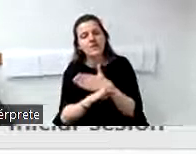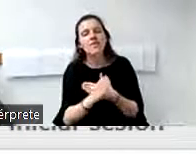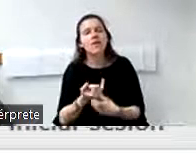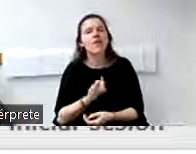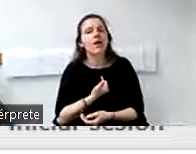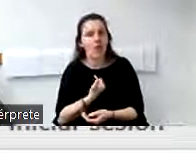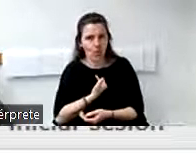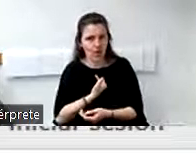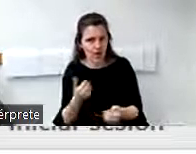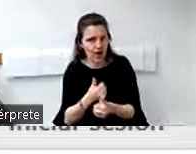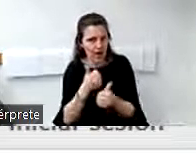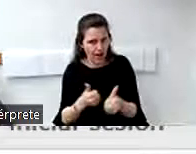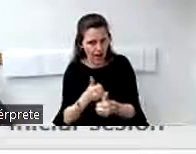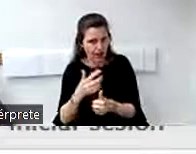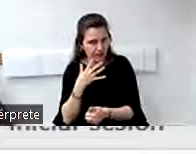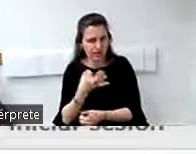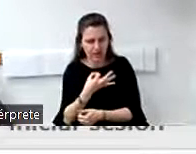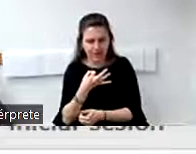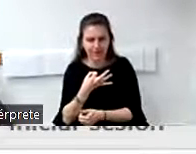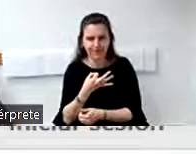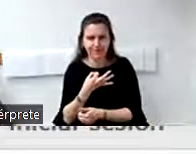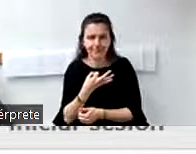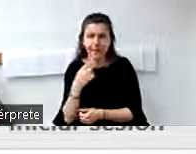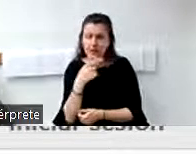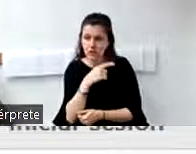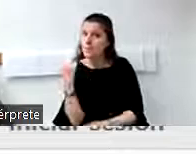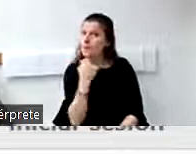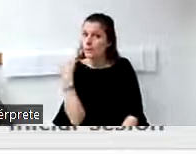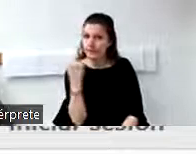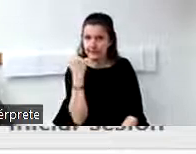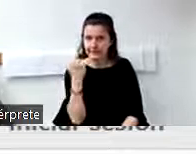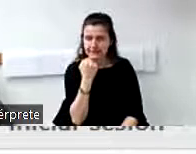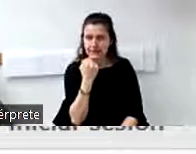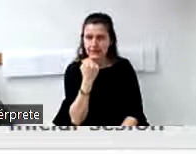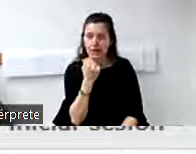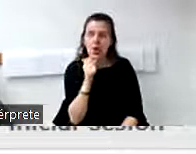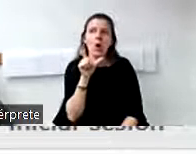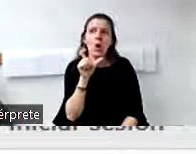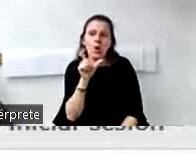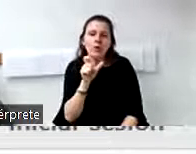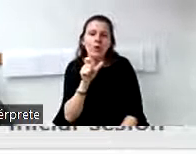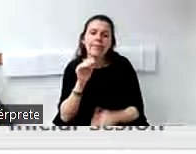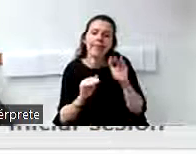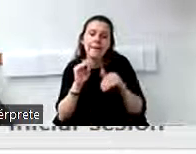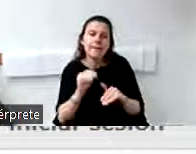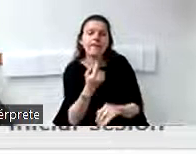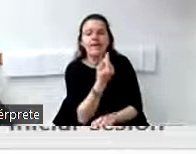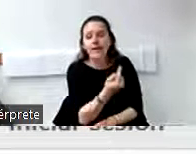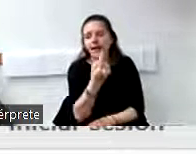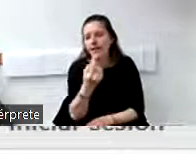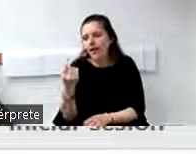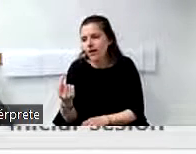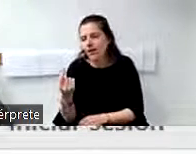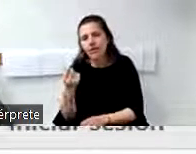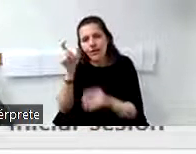Esto no es menor. Digo, si bien todo depende de la intencionalidad y la buena voluntad de cada una de las personas